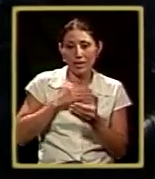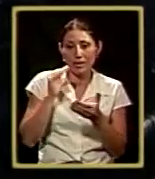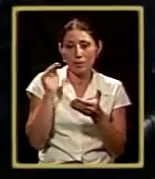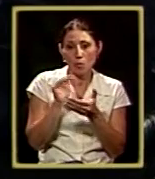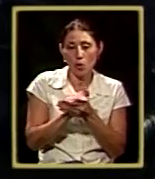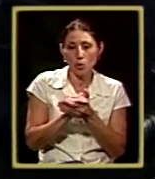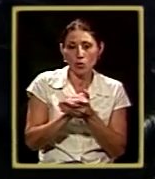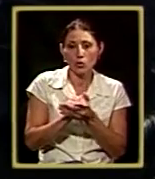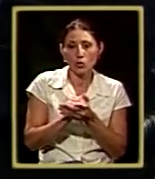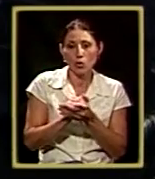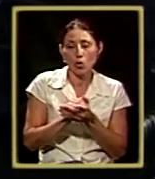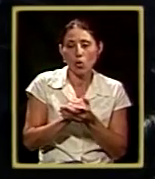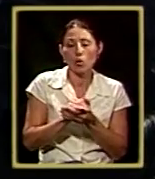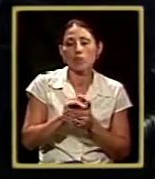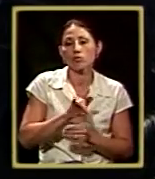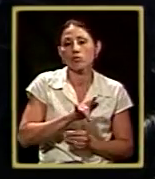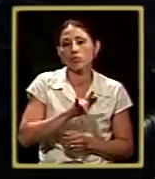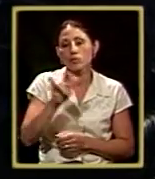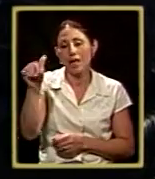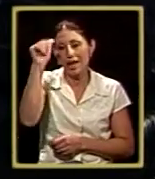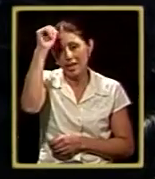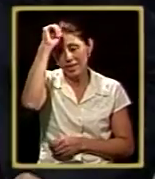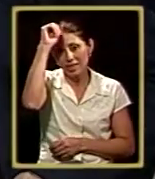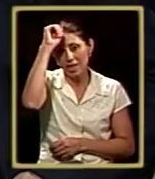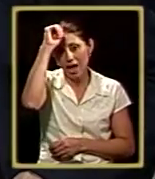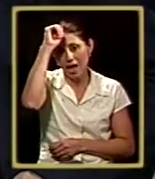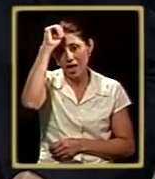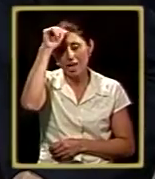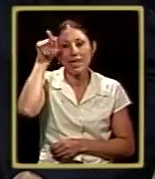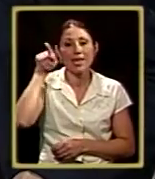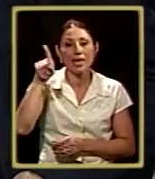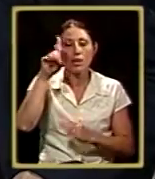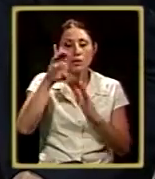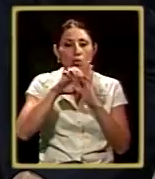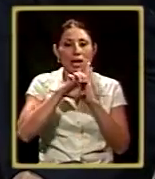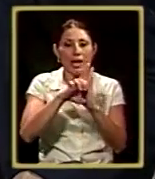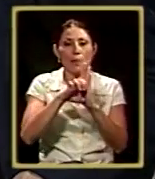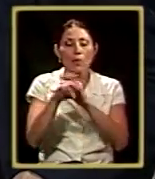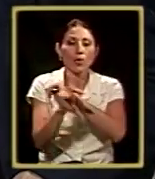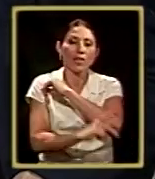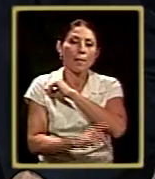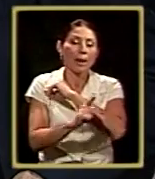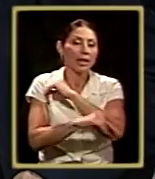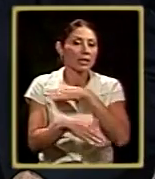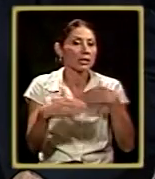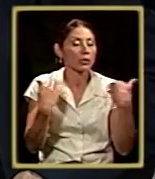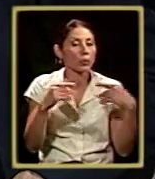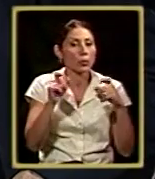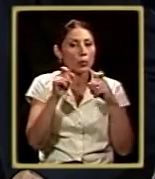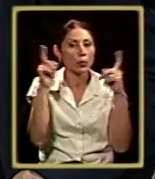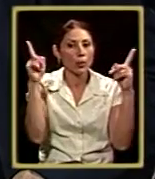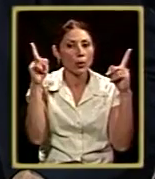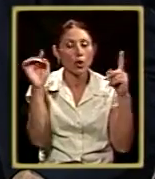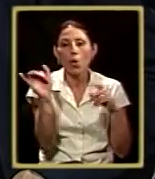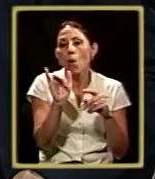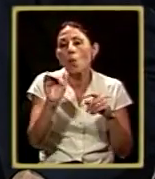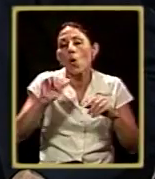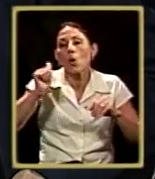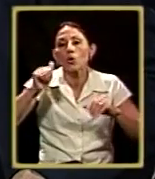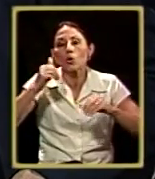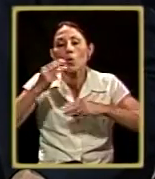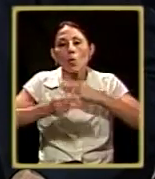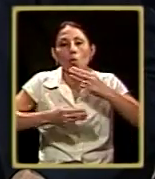acá, estuvimos en la India. Y la India es otro ejemplo de país increíble, es como otro mundo que ha